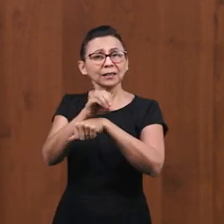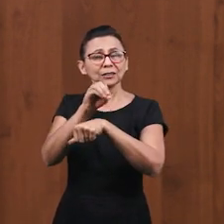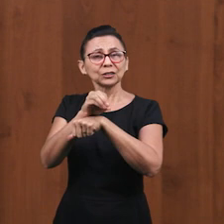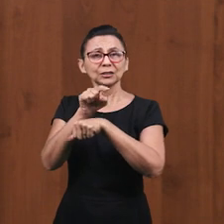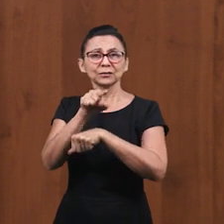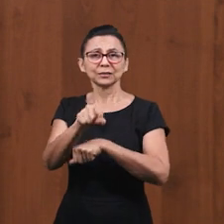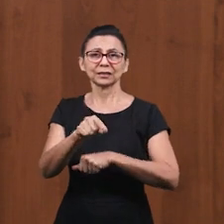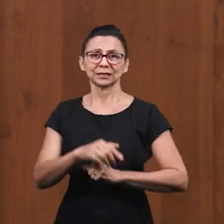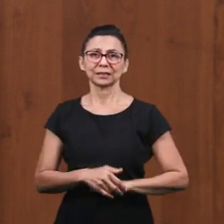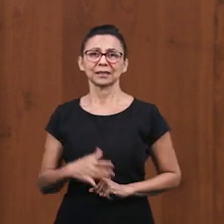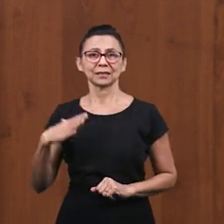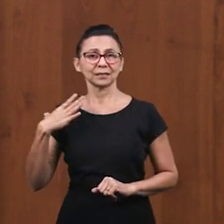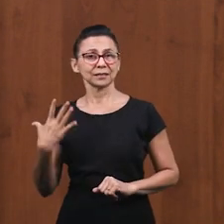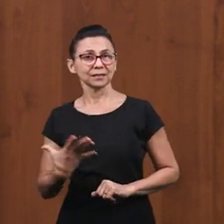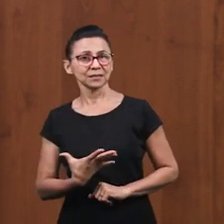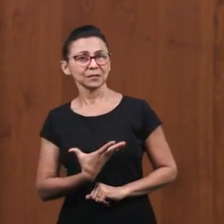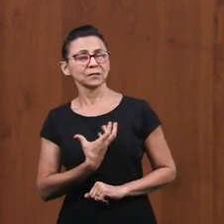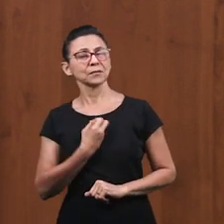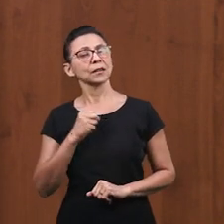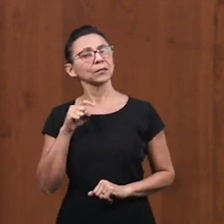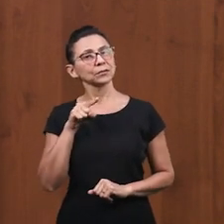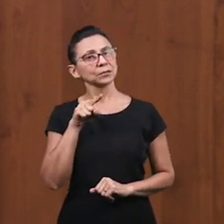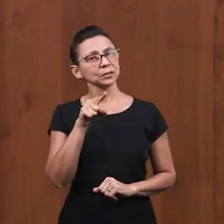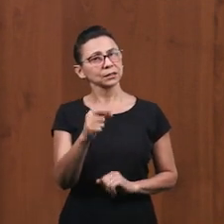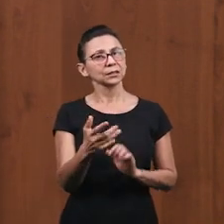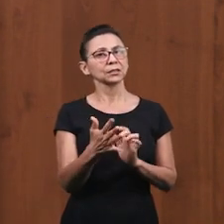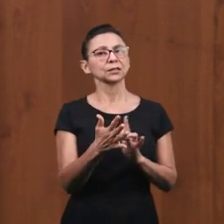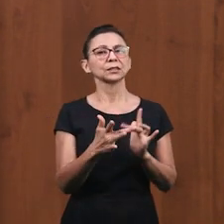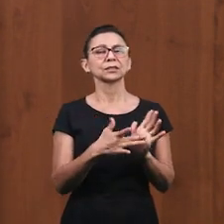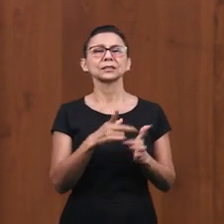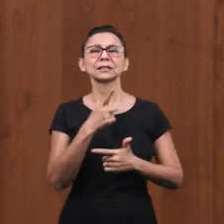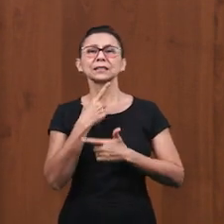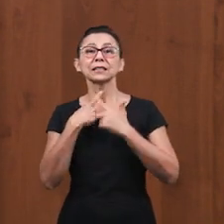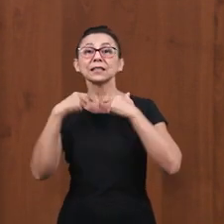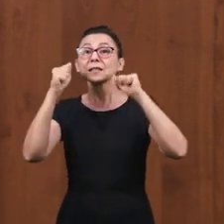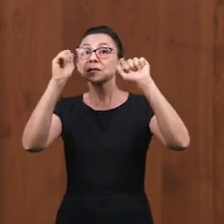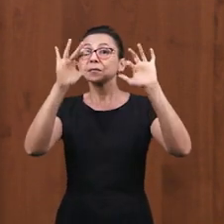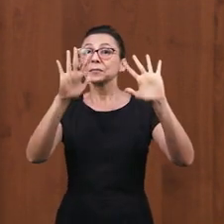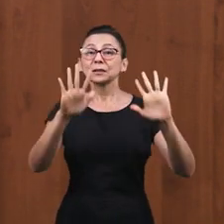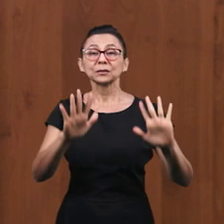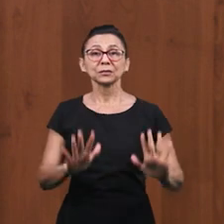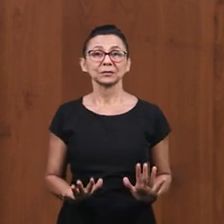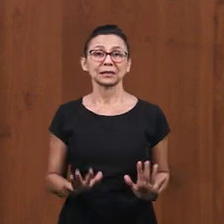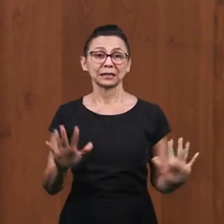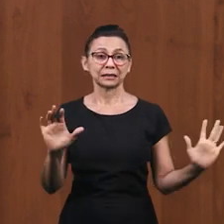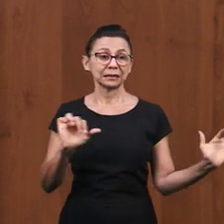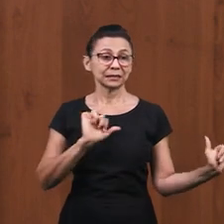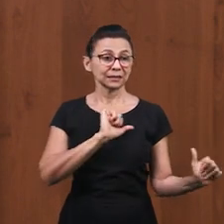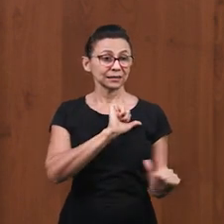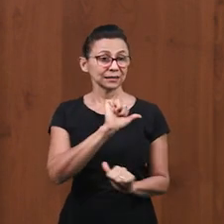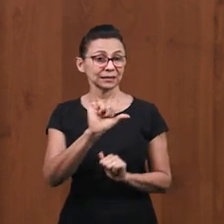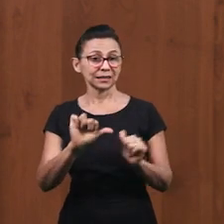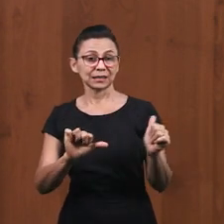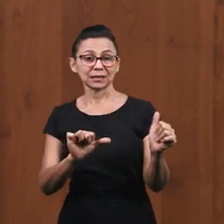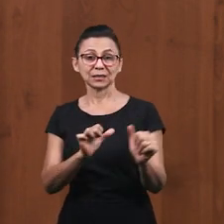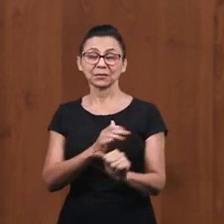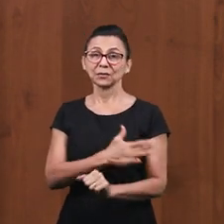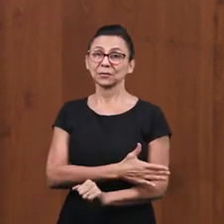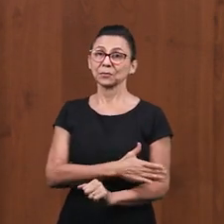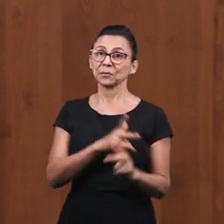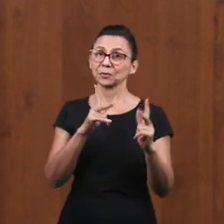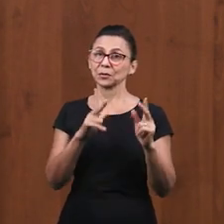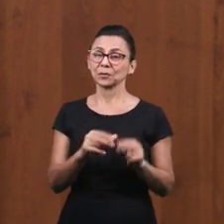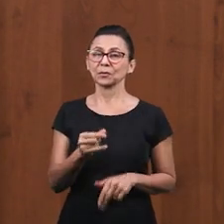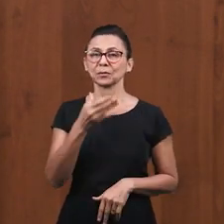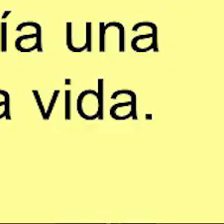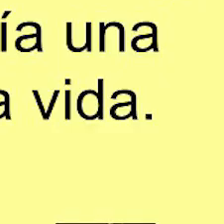quiere ser tu Salvador. Jesús quiere bendecirte y transformar tu vida como transformó la